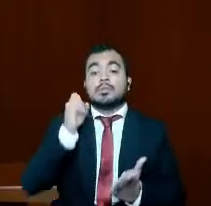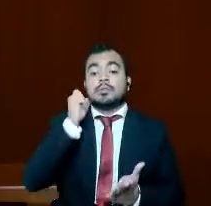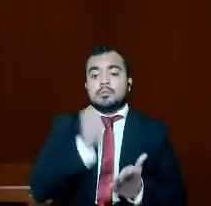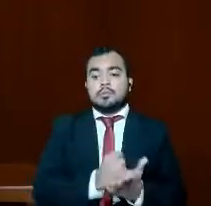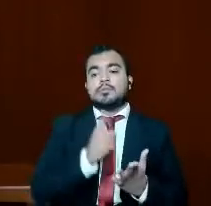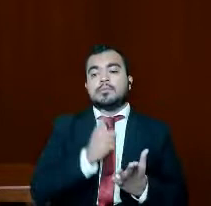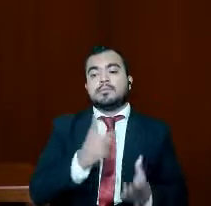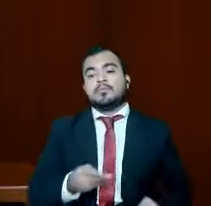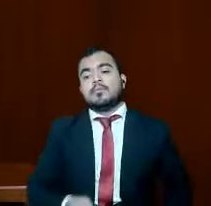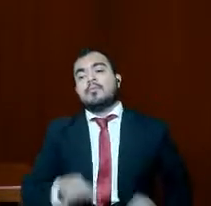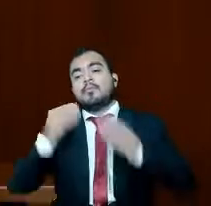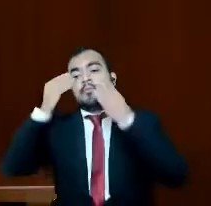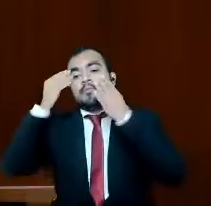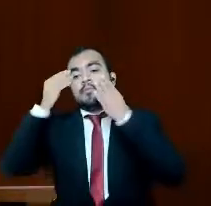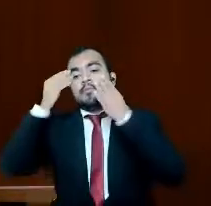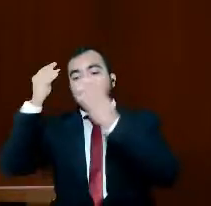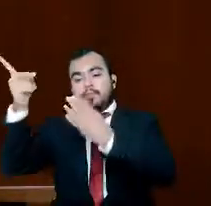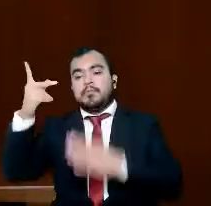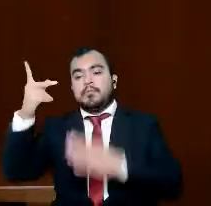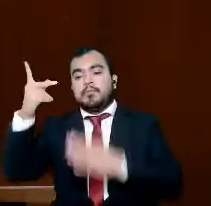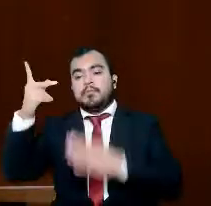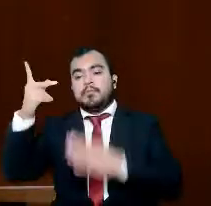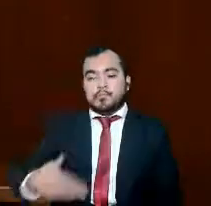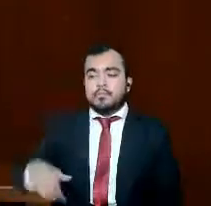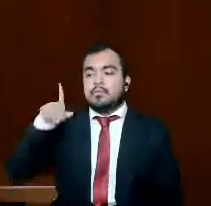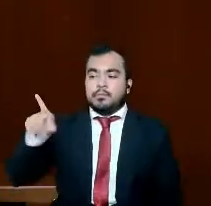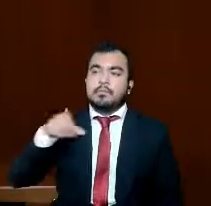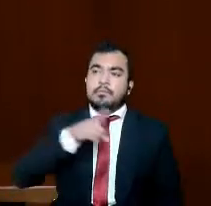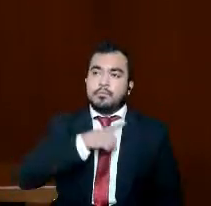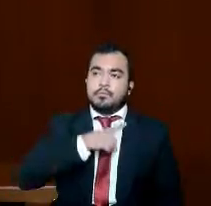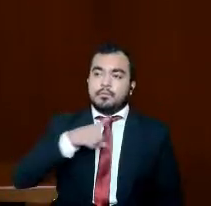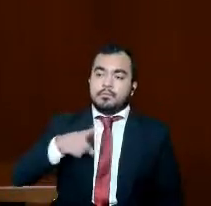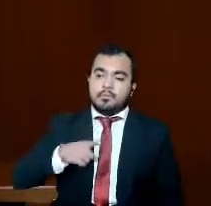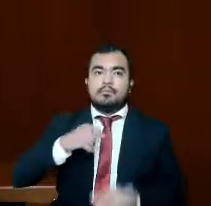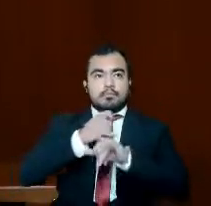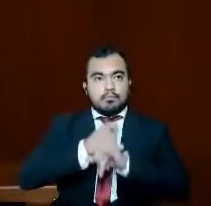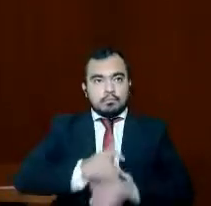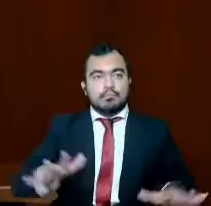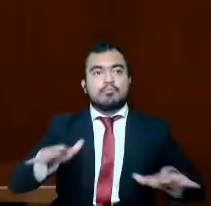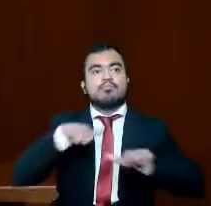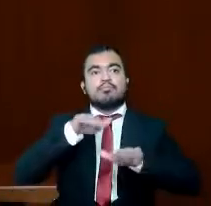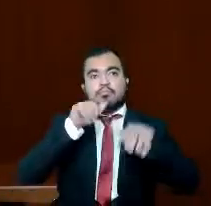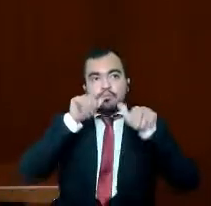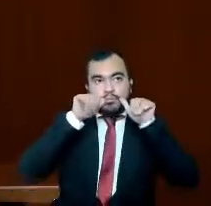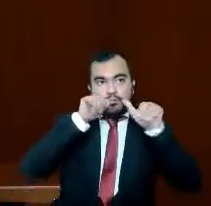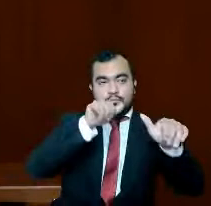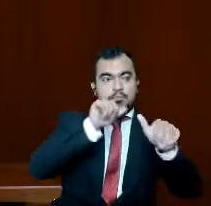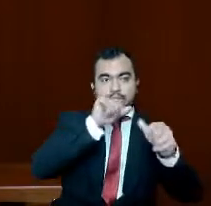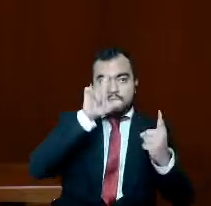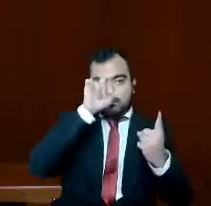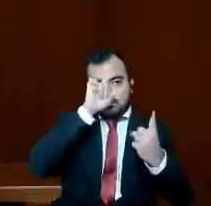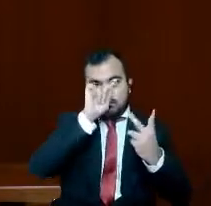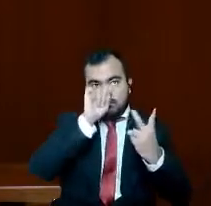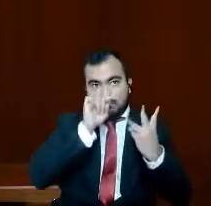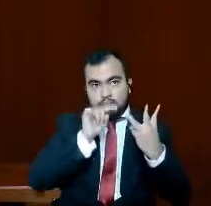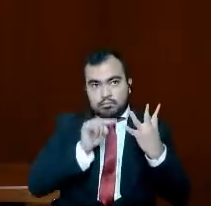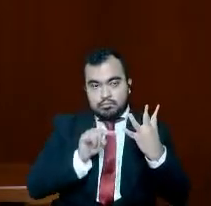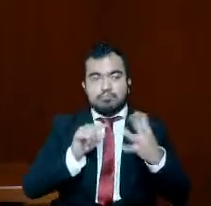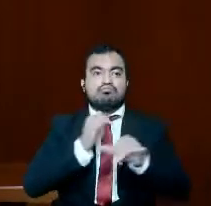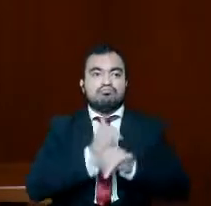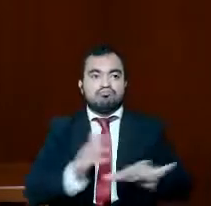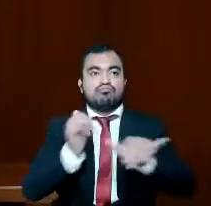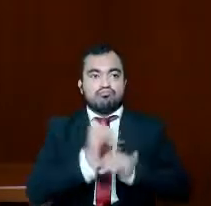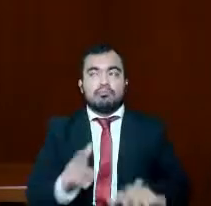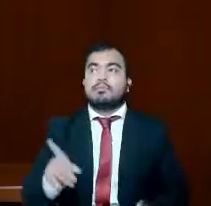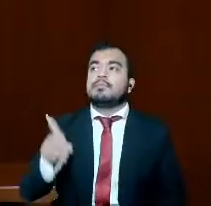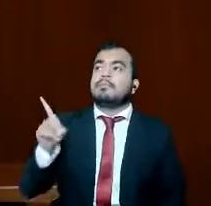Ejecutivo Federal, el que deberá informar de la atención que brindó a las recomendaciones emitidas. La Cámara de Senadores,